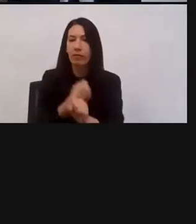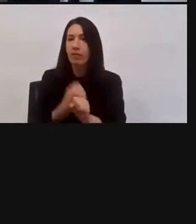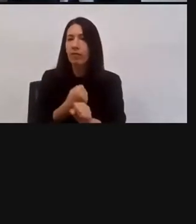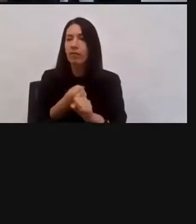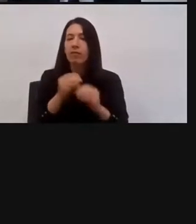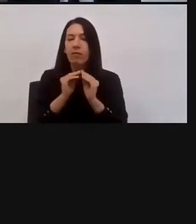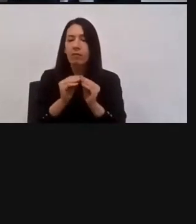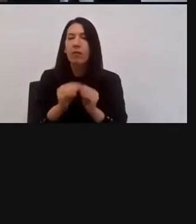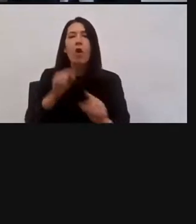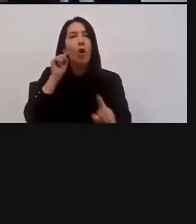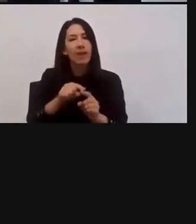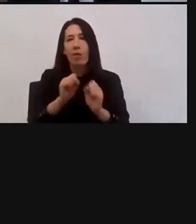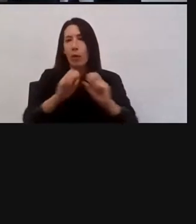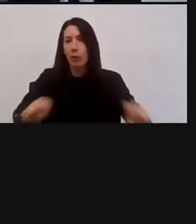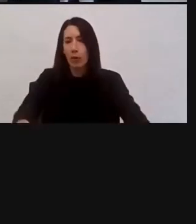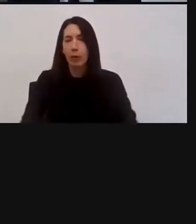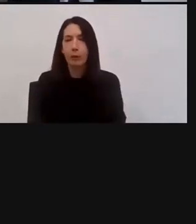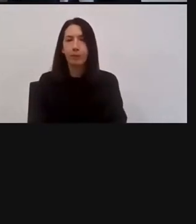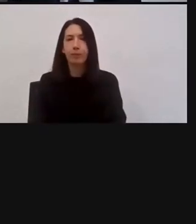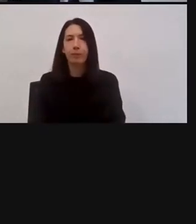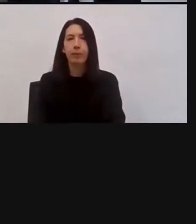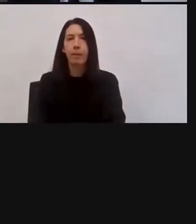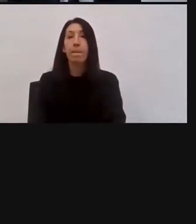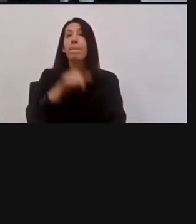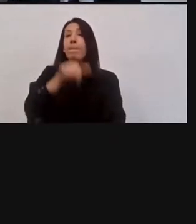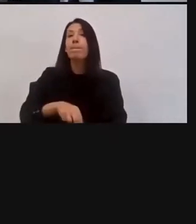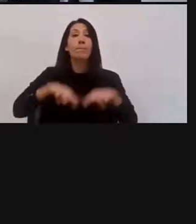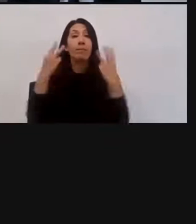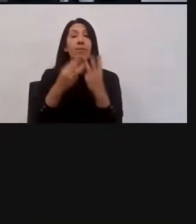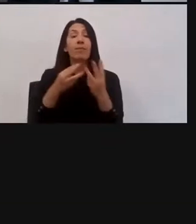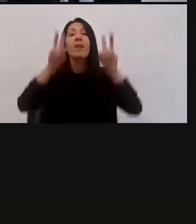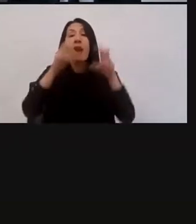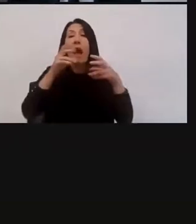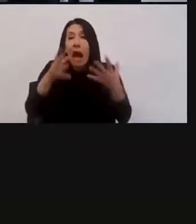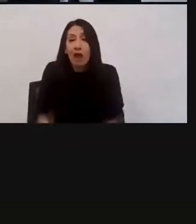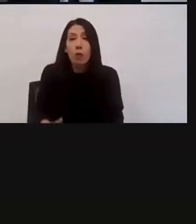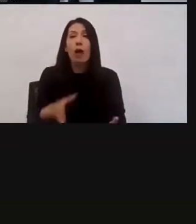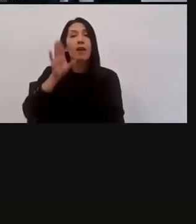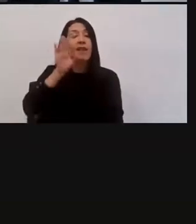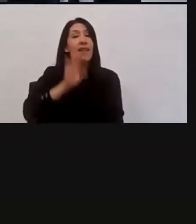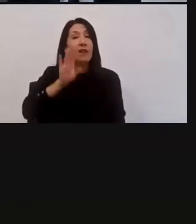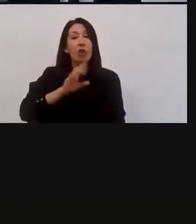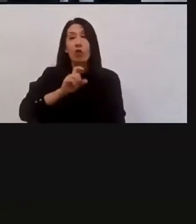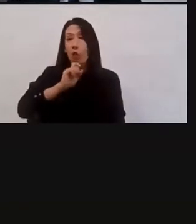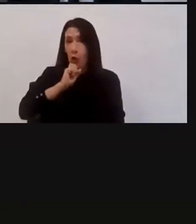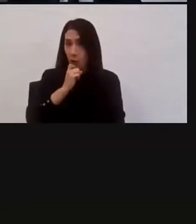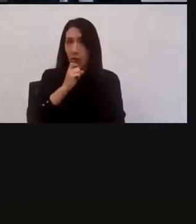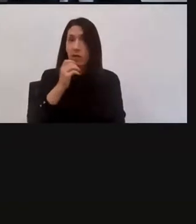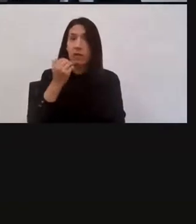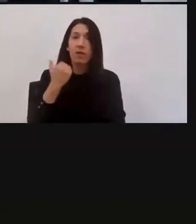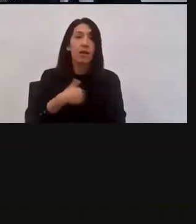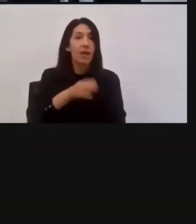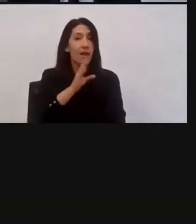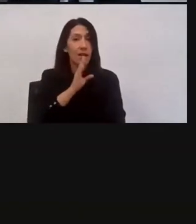que vayamos, ¿no? El webinar de hoy tiene por título, como decíamos, Actualidad de los delitos de odio, Y como ha comentado